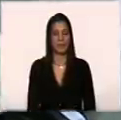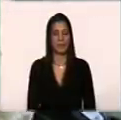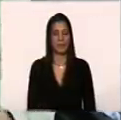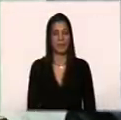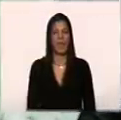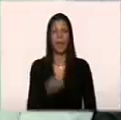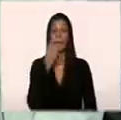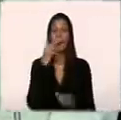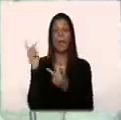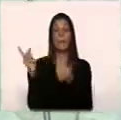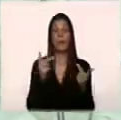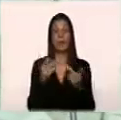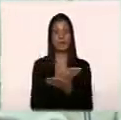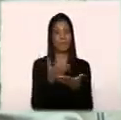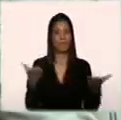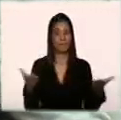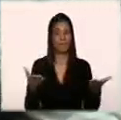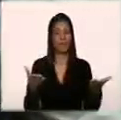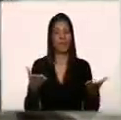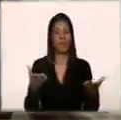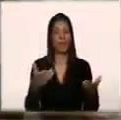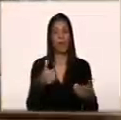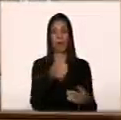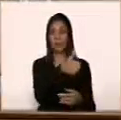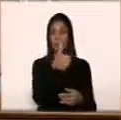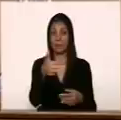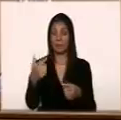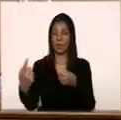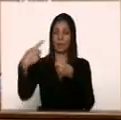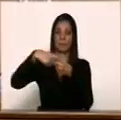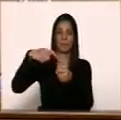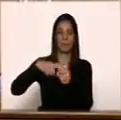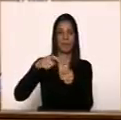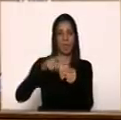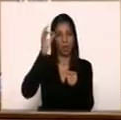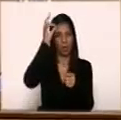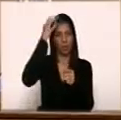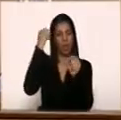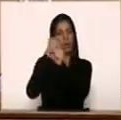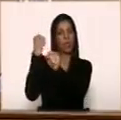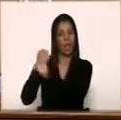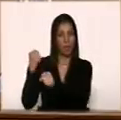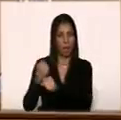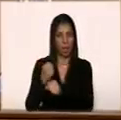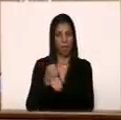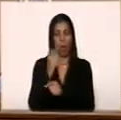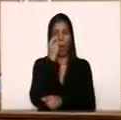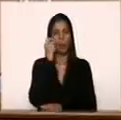Bueno, bienvenidos a los integrantes de los CPT, de los Comités Productivos de Trabajadores.